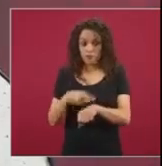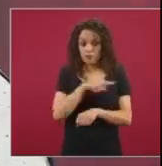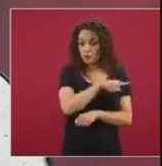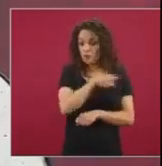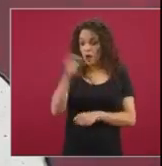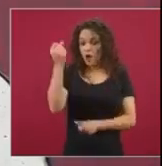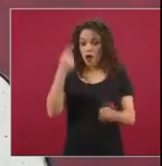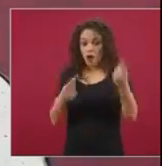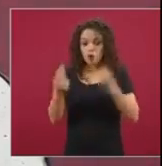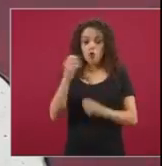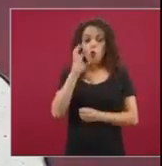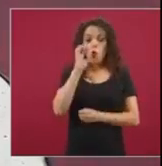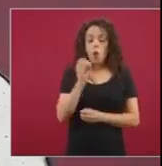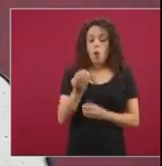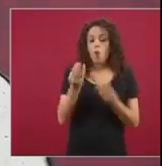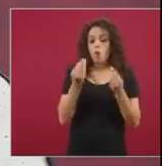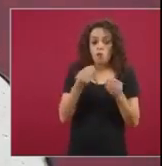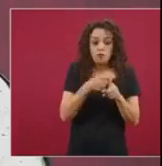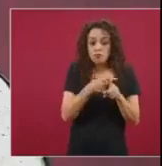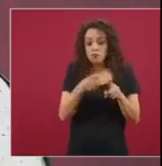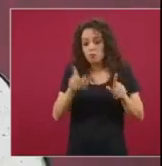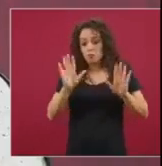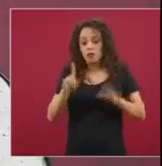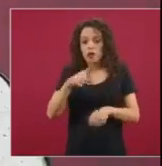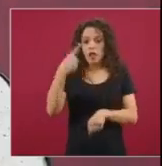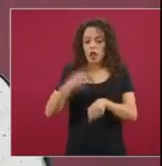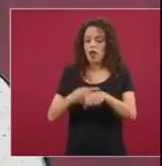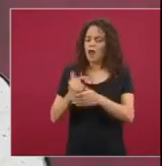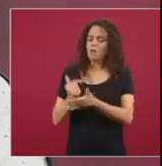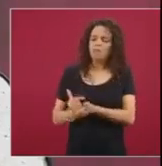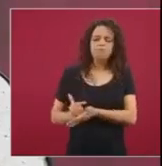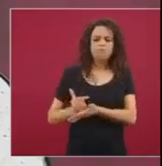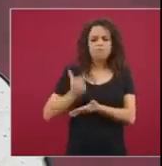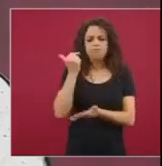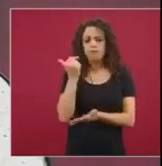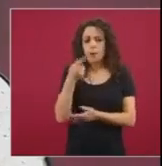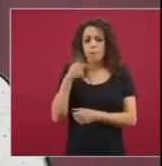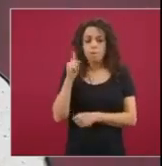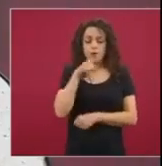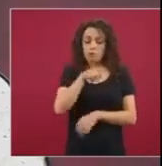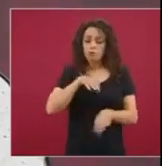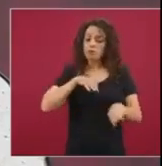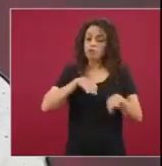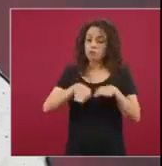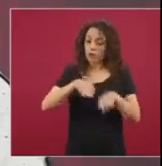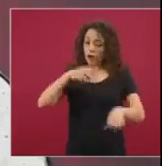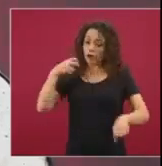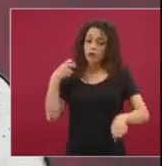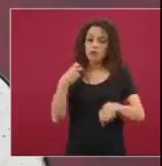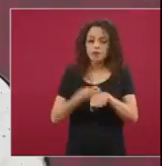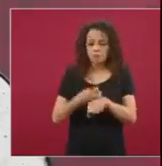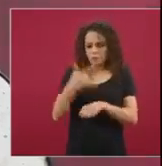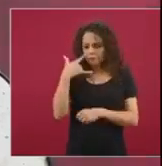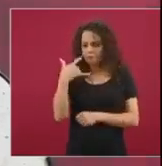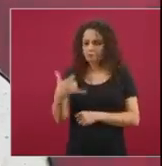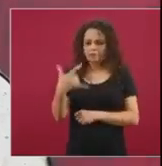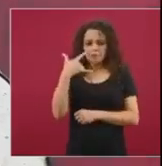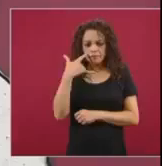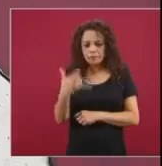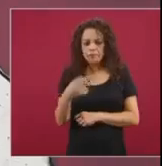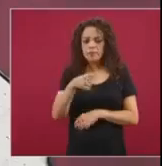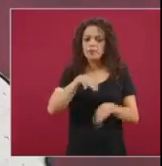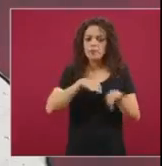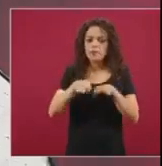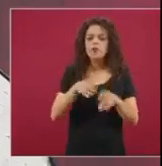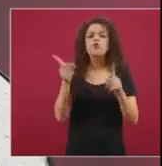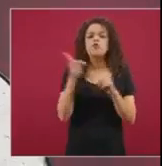ellos enfermaron de gravedad, y que gracias al esfuerzo de todas estas personas que trabajan en el IMSS,